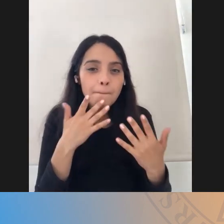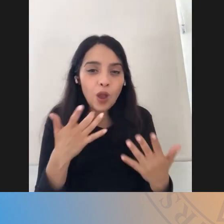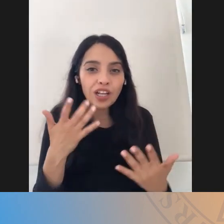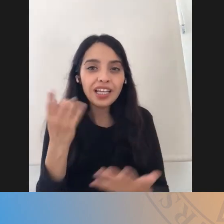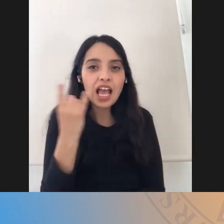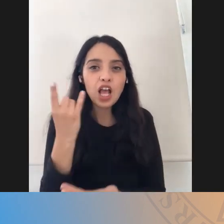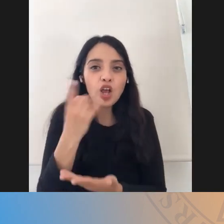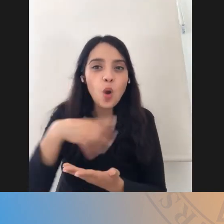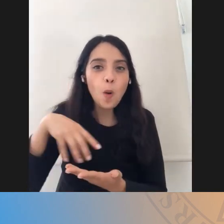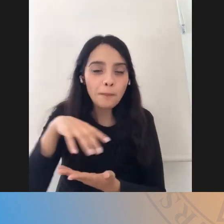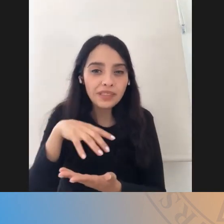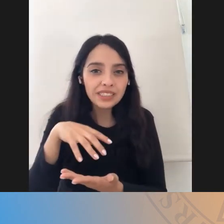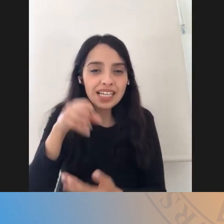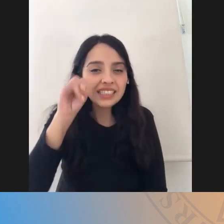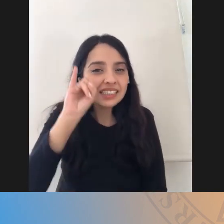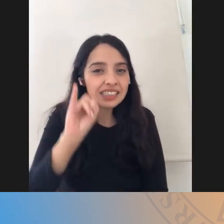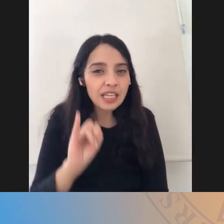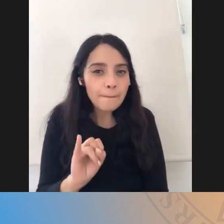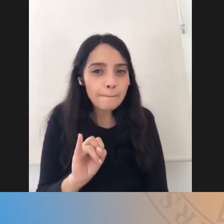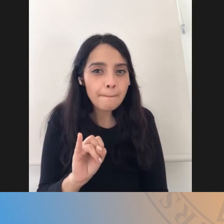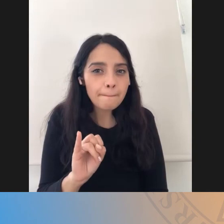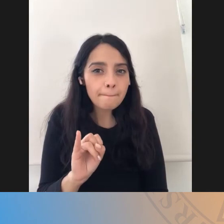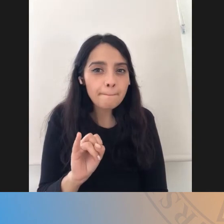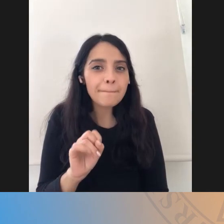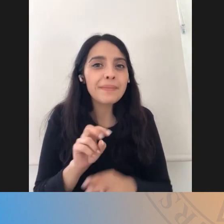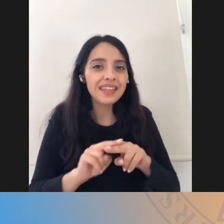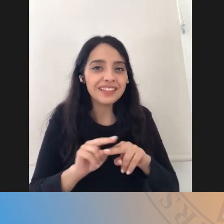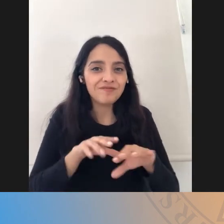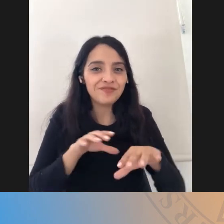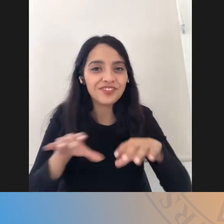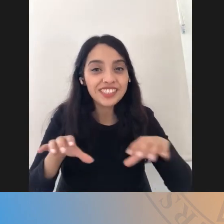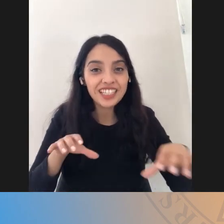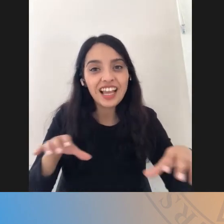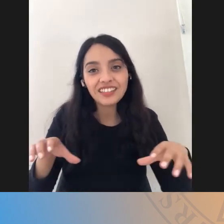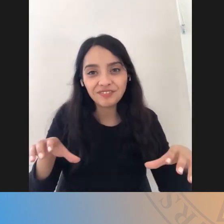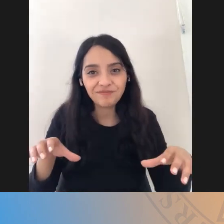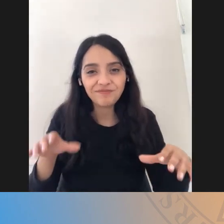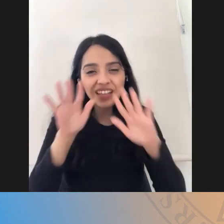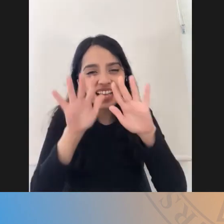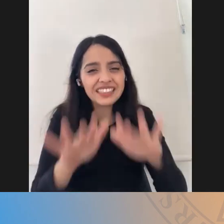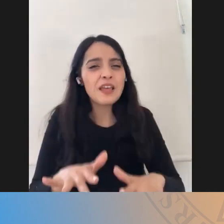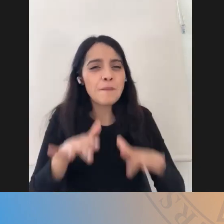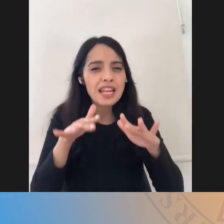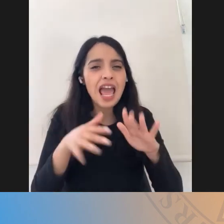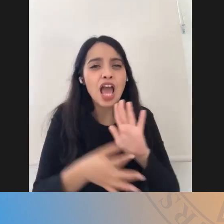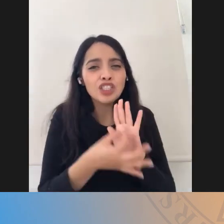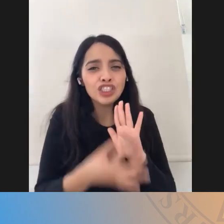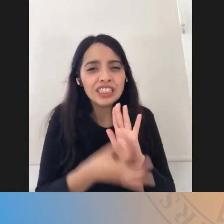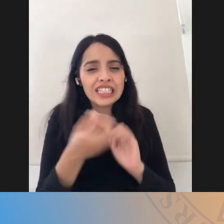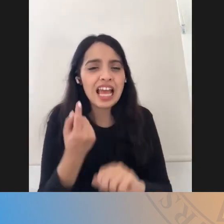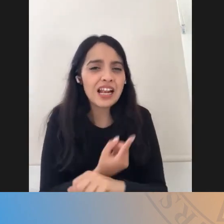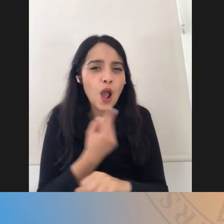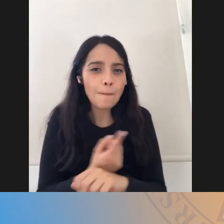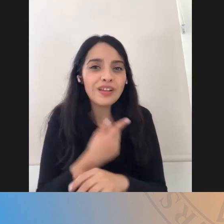universidad siempre está llevando a cabo diferentes tipos de seminarios o charlas en pro